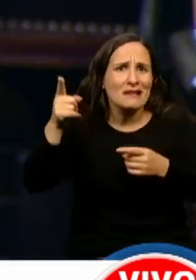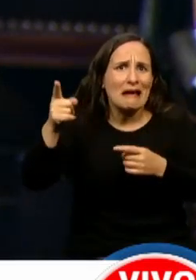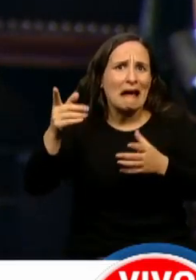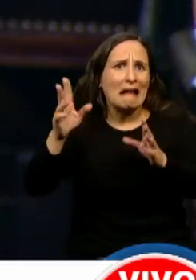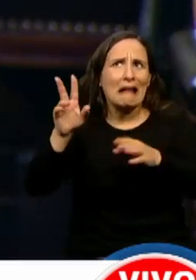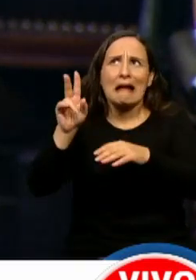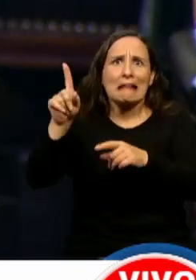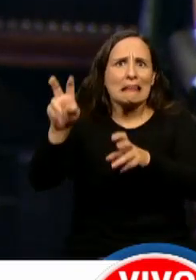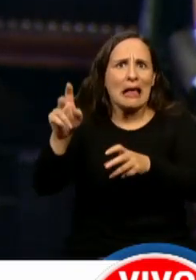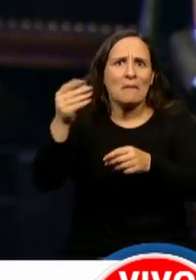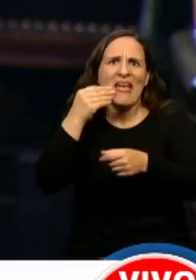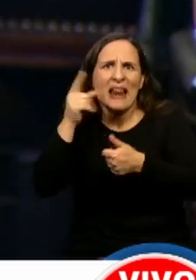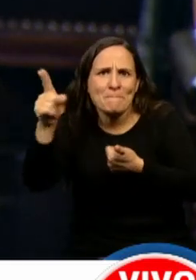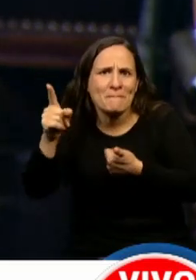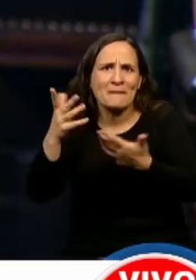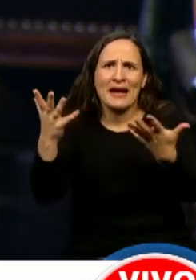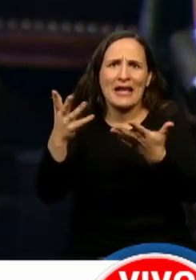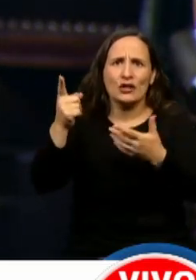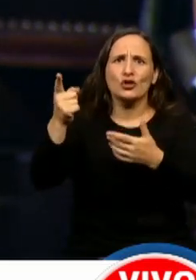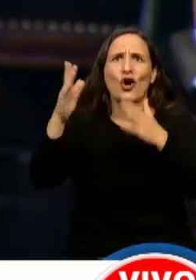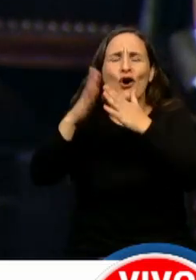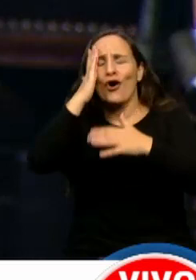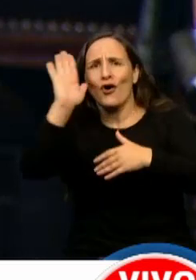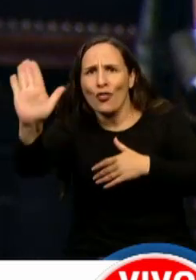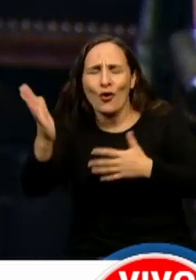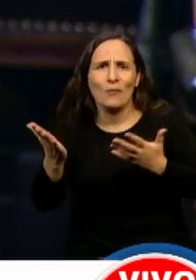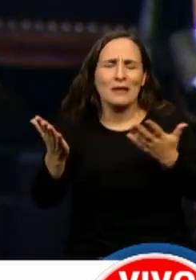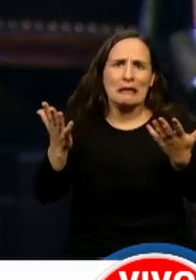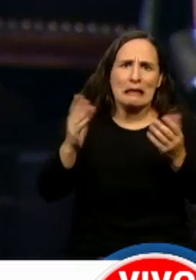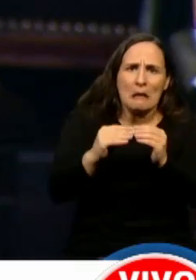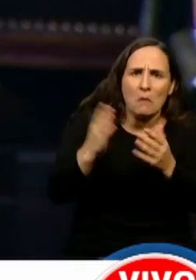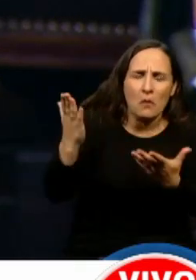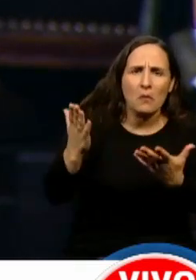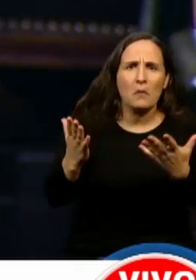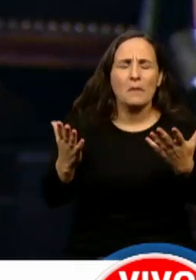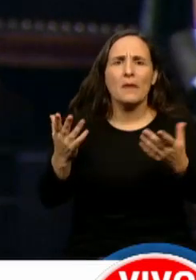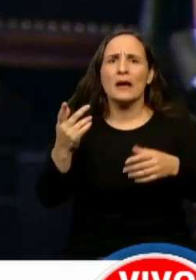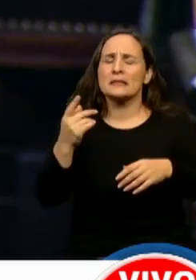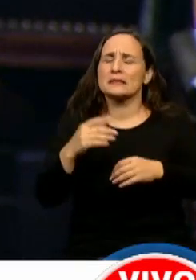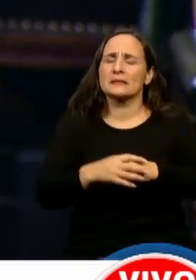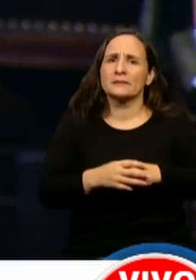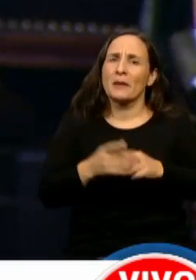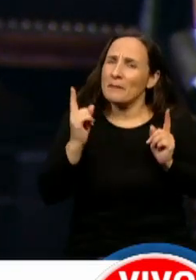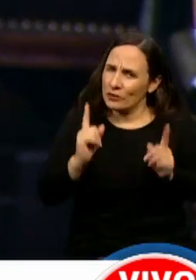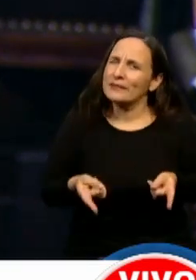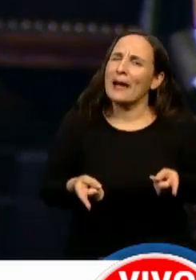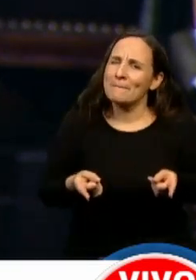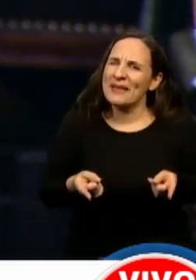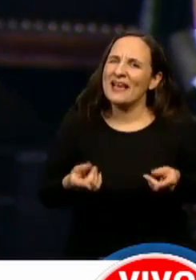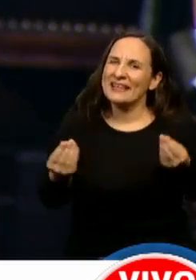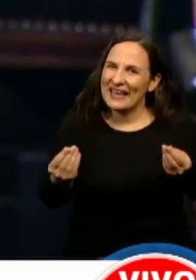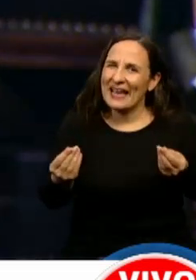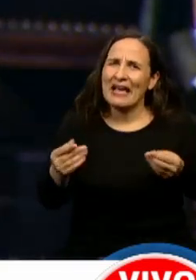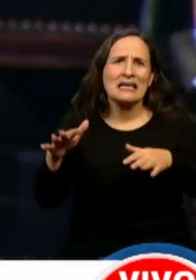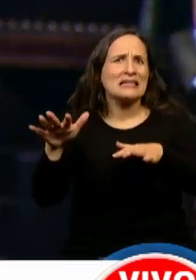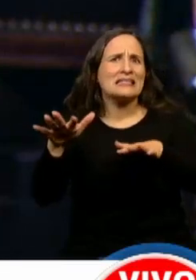su seguridad alimentaria, su seguridad habitacional, señor presidente, pero además, señor jefe de gabinete, incluso